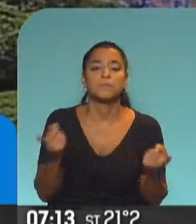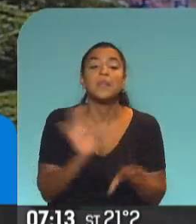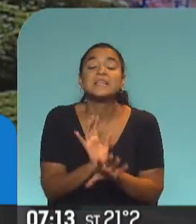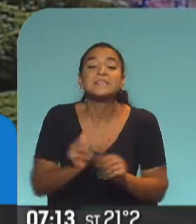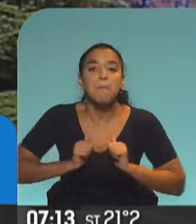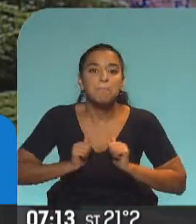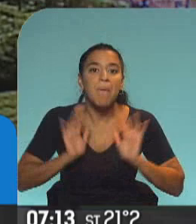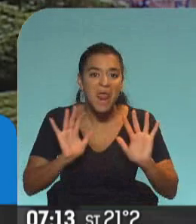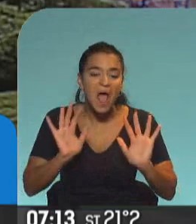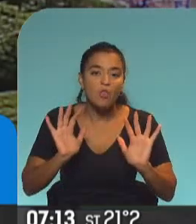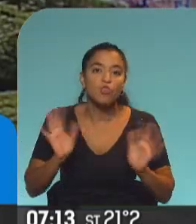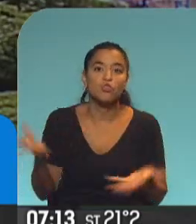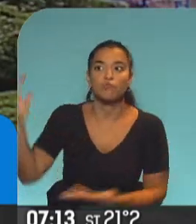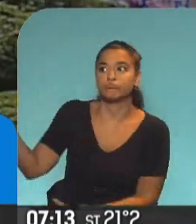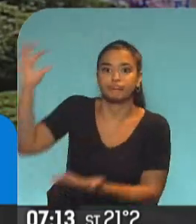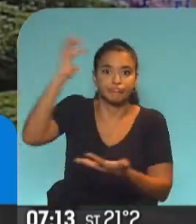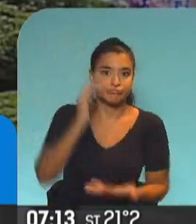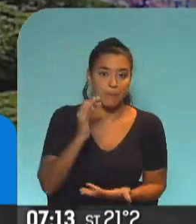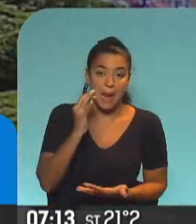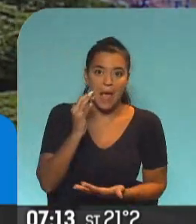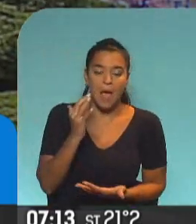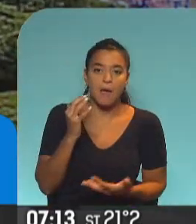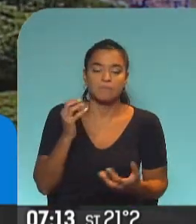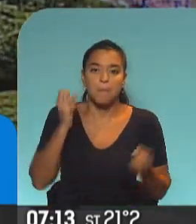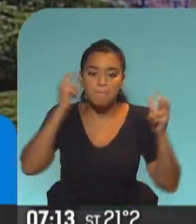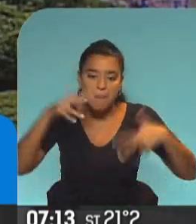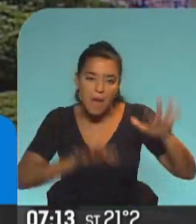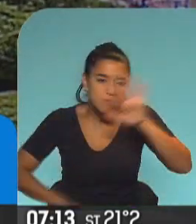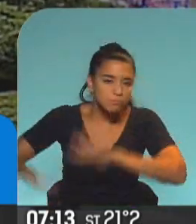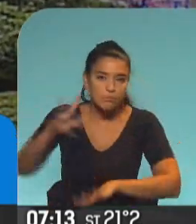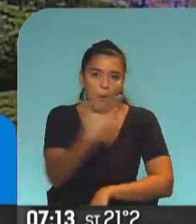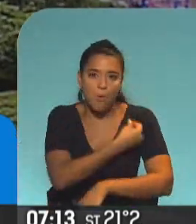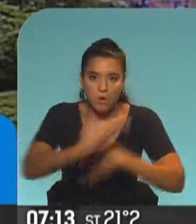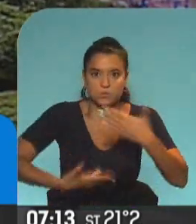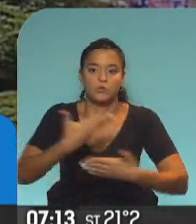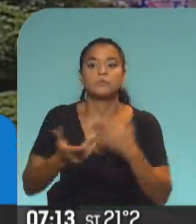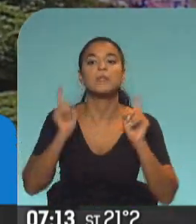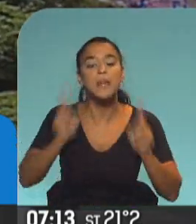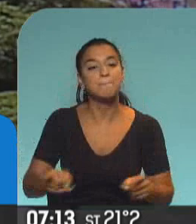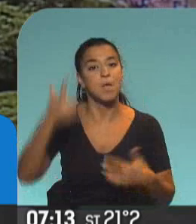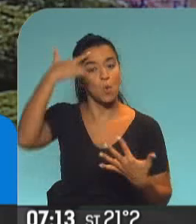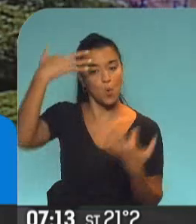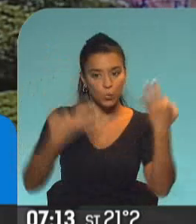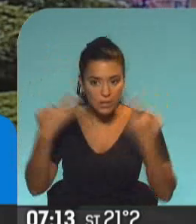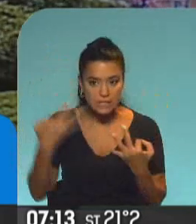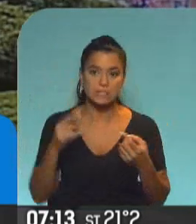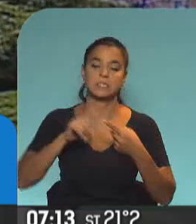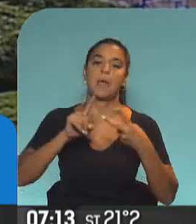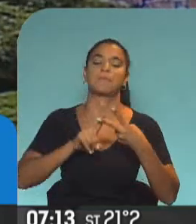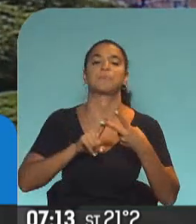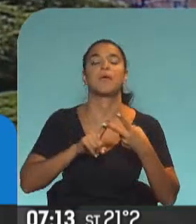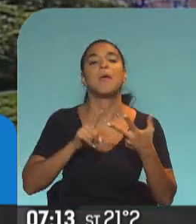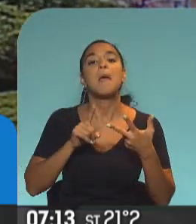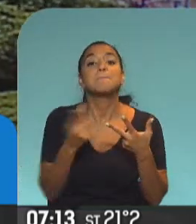esperando que lleguen finalmente la cantidad suficiente para avanzar con el plan de vacunación. Habló también de justicia, habló también de precios, habló